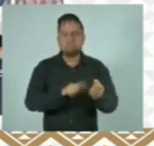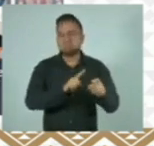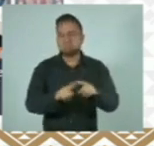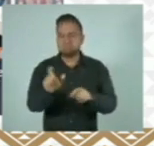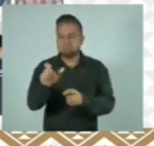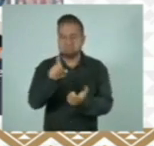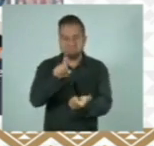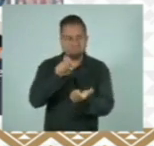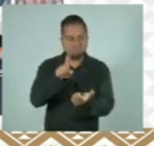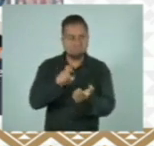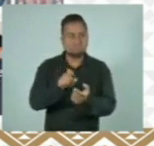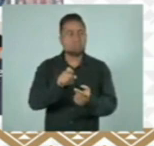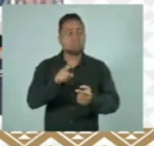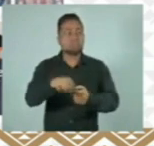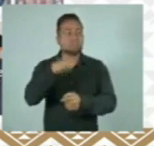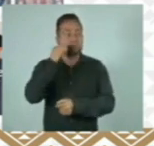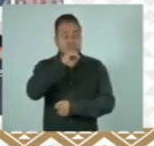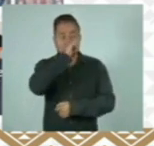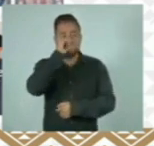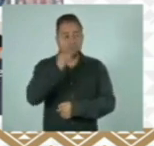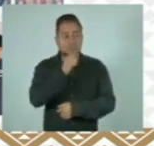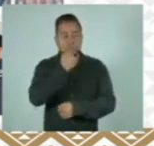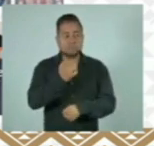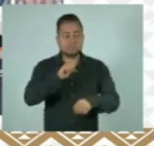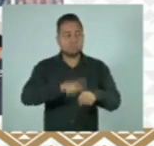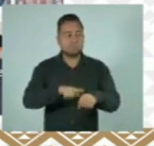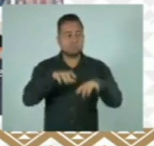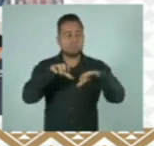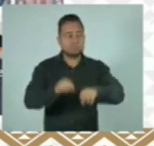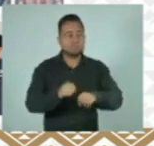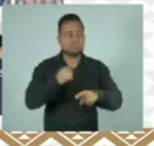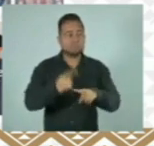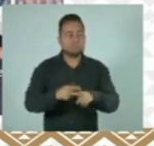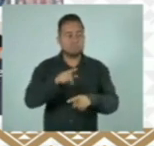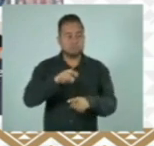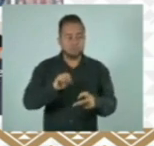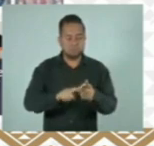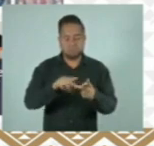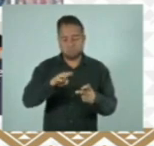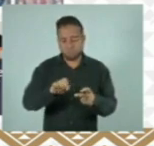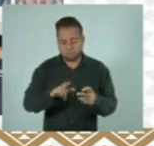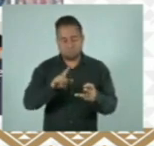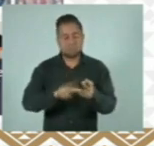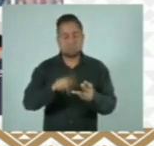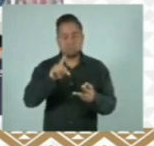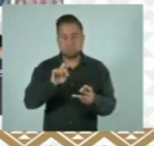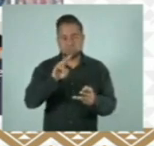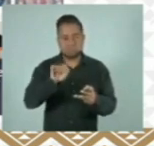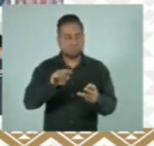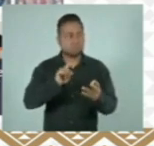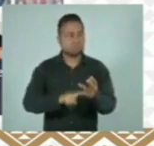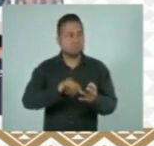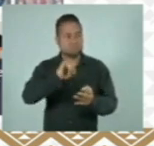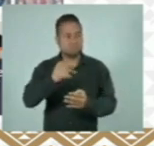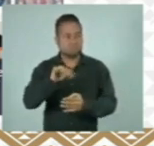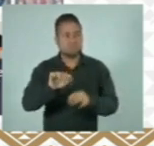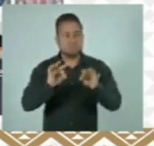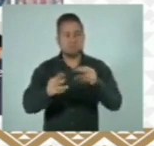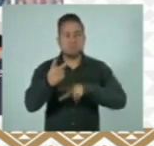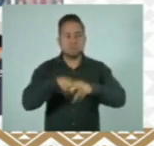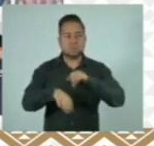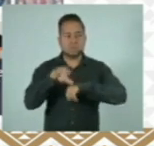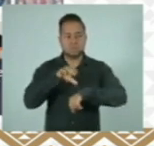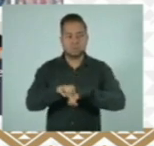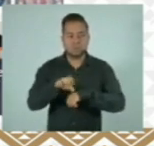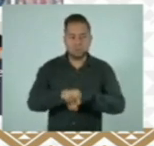cobro de préstamos. En Oaxaca de Juárez, la Policía Estatal llevó a cabo el aseguramiento y detención de Luis N., Manuel N., Kevin N., Jan N., originarios de Colombia,